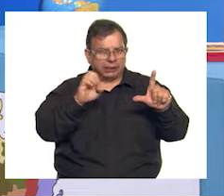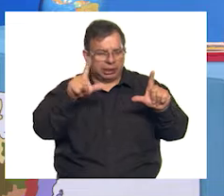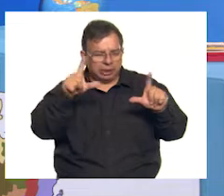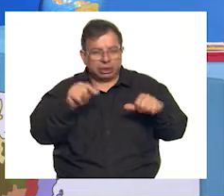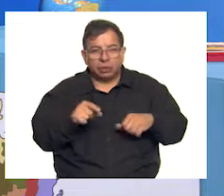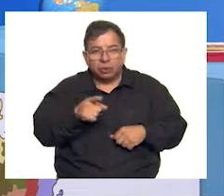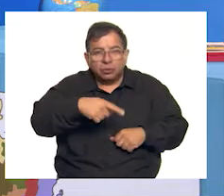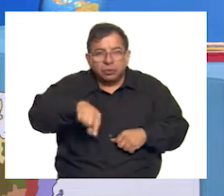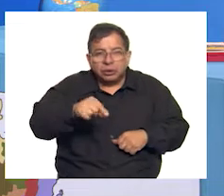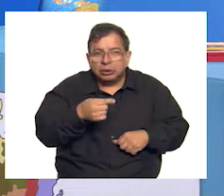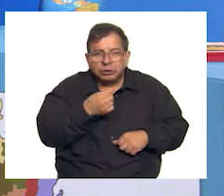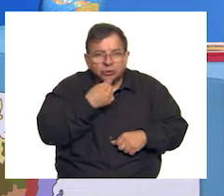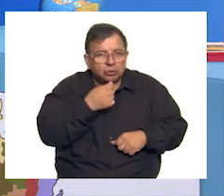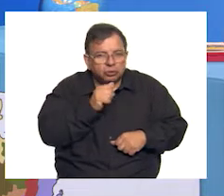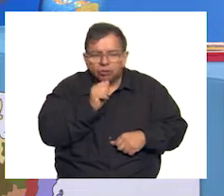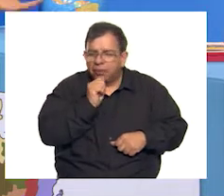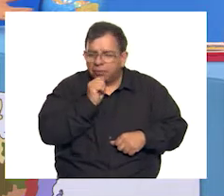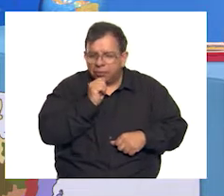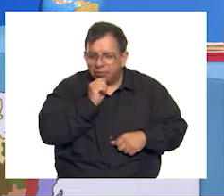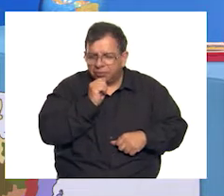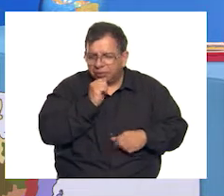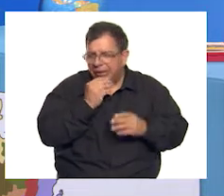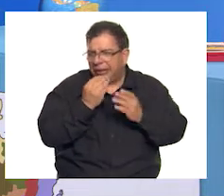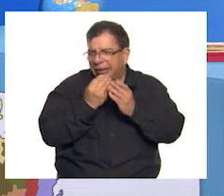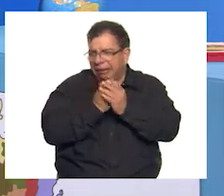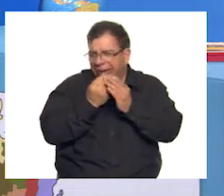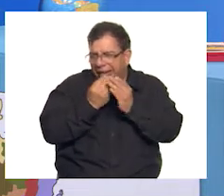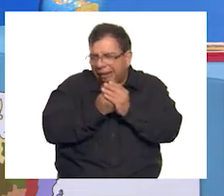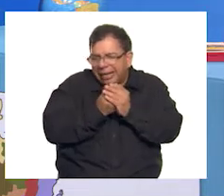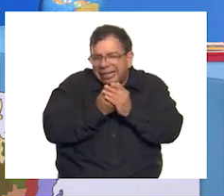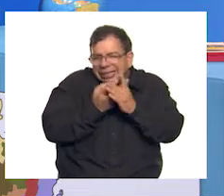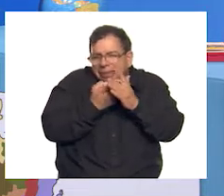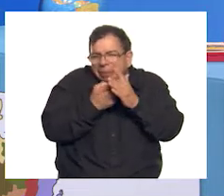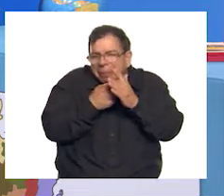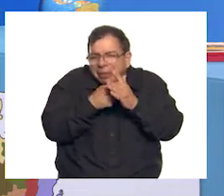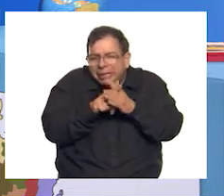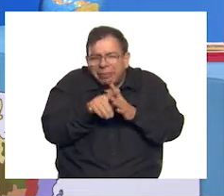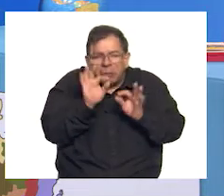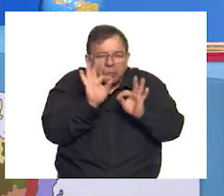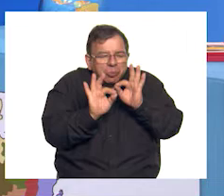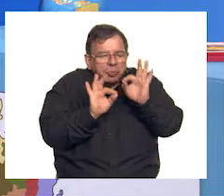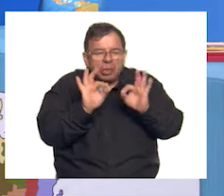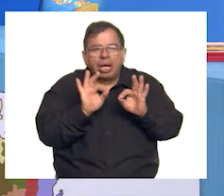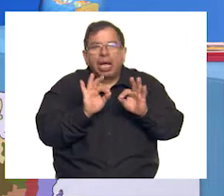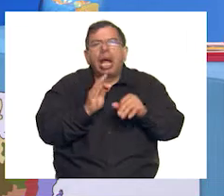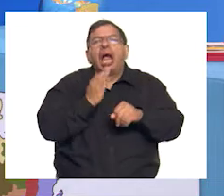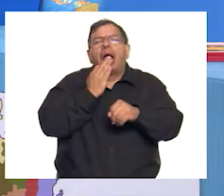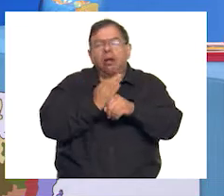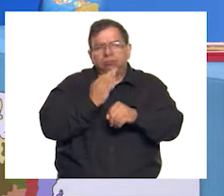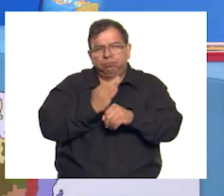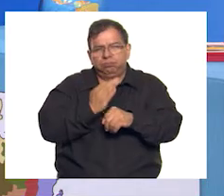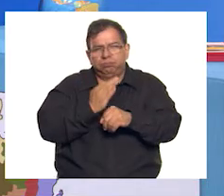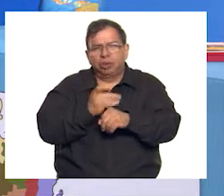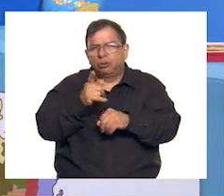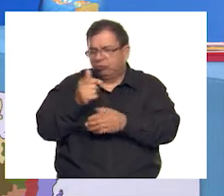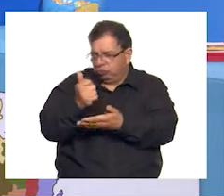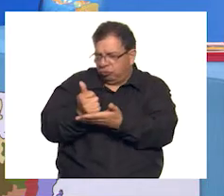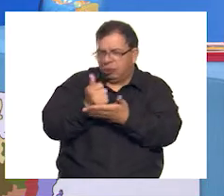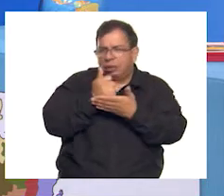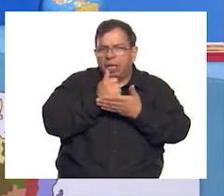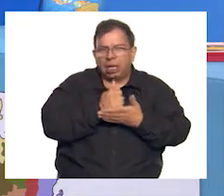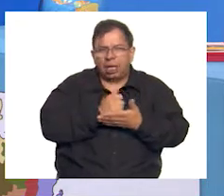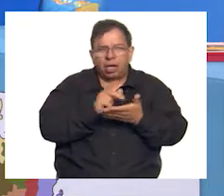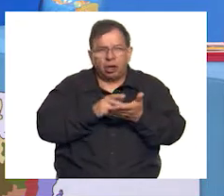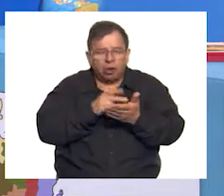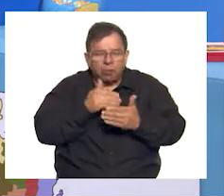y niños no lo han terminado, pues la clase pasada apenas pudimos ver muy brevemente tu boceto. En esta parte, tú nos ayudarás a